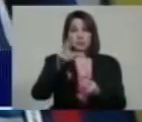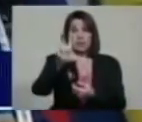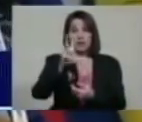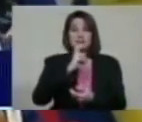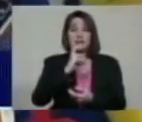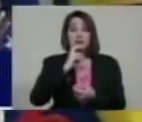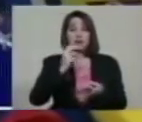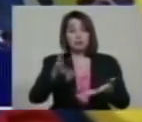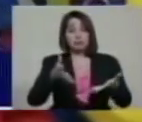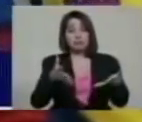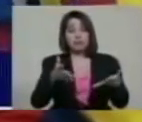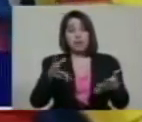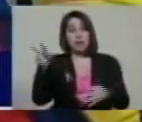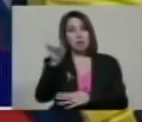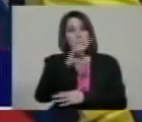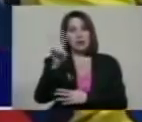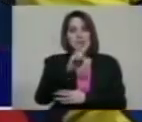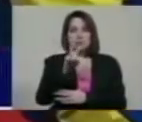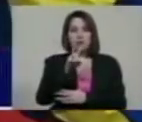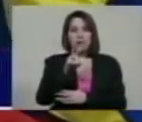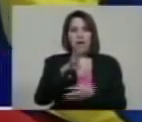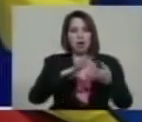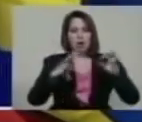Juegos Olímpicos de la Juventud.